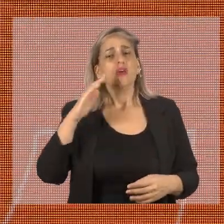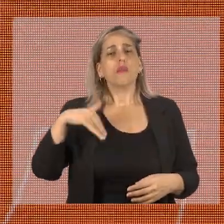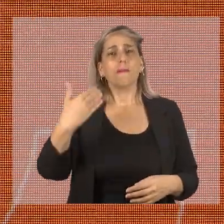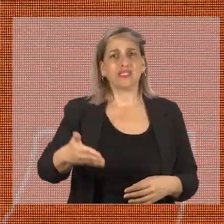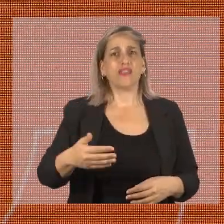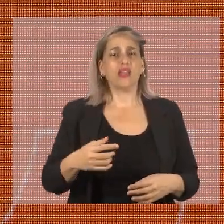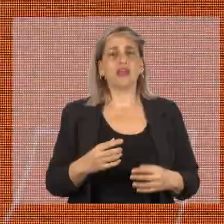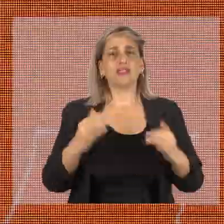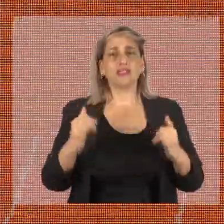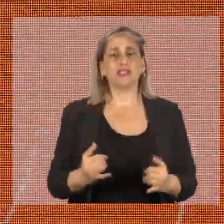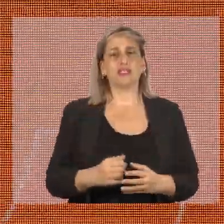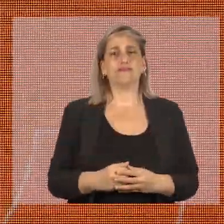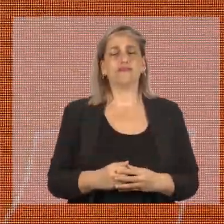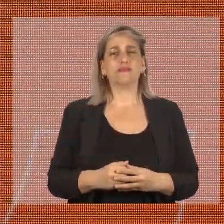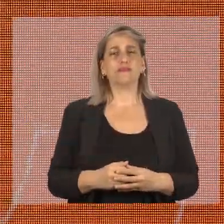más adelante,